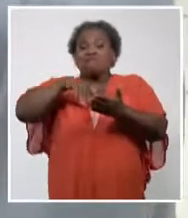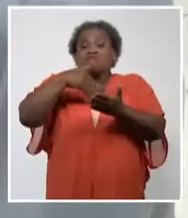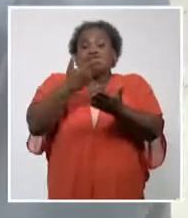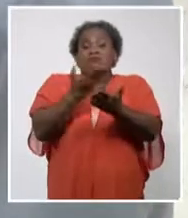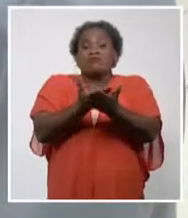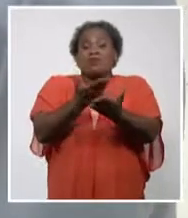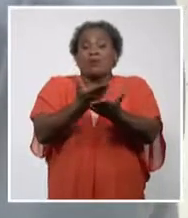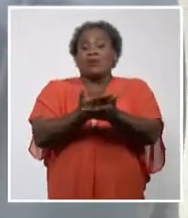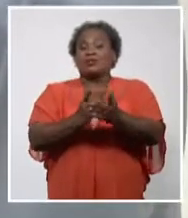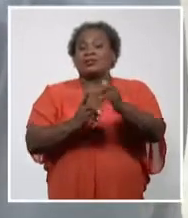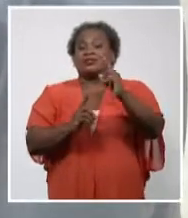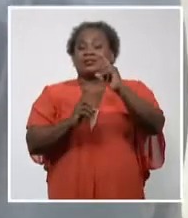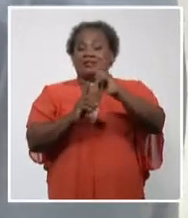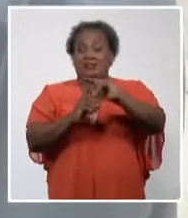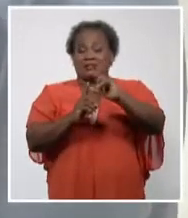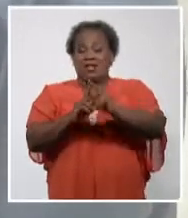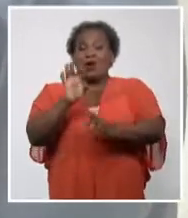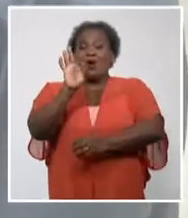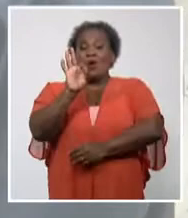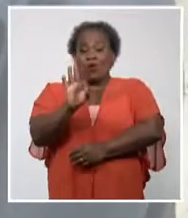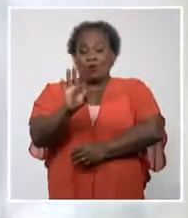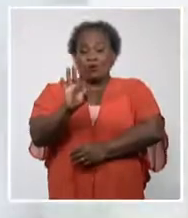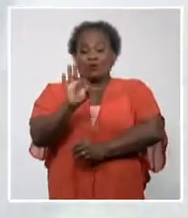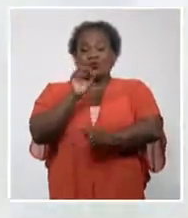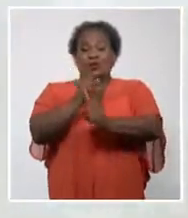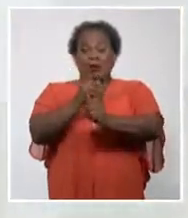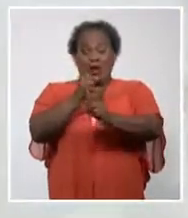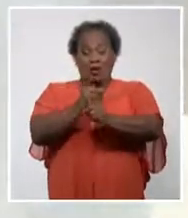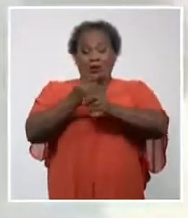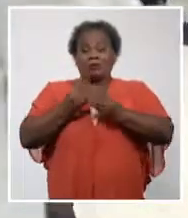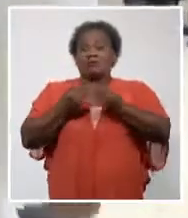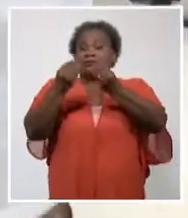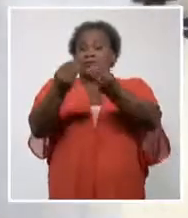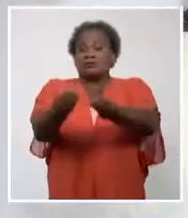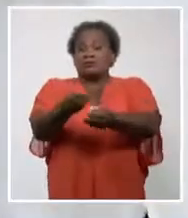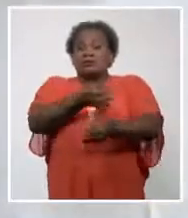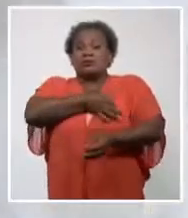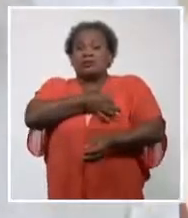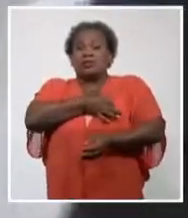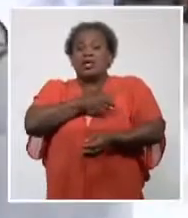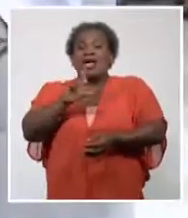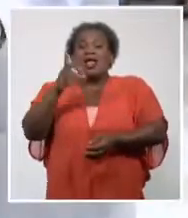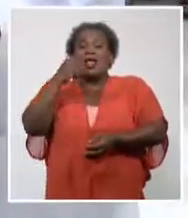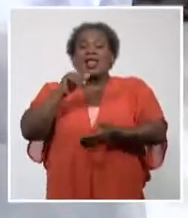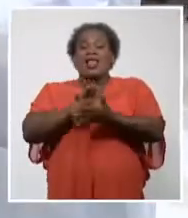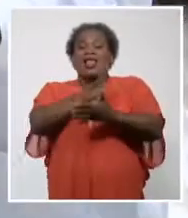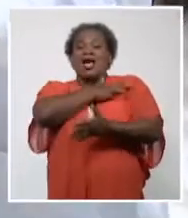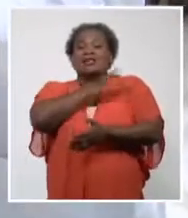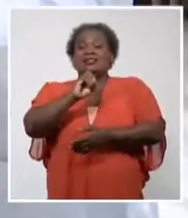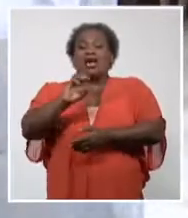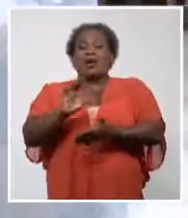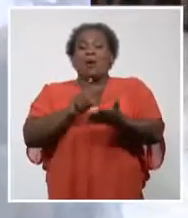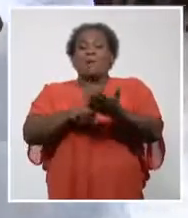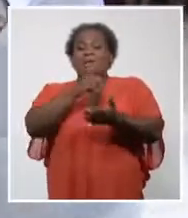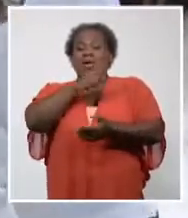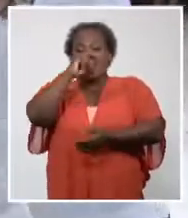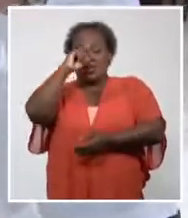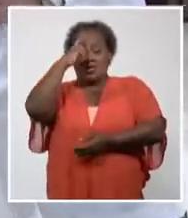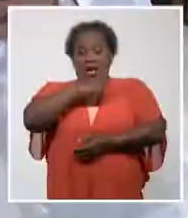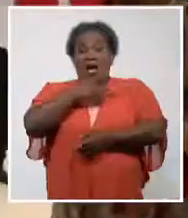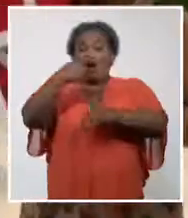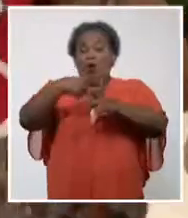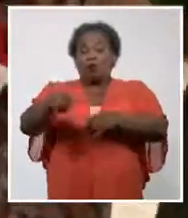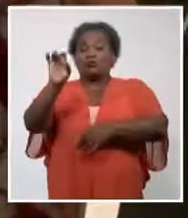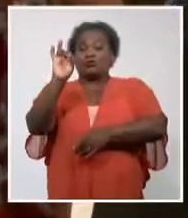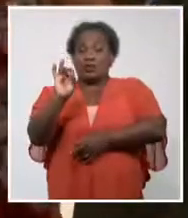obrero ocho trabajadores recibieron la orden lázaro peña de primer grado otros siete la de